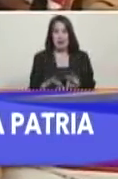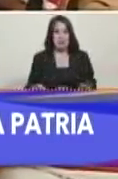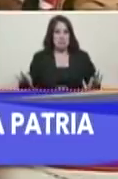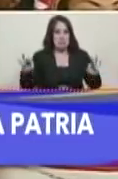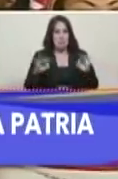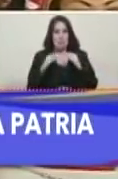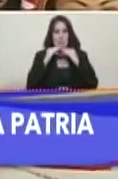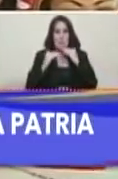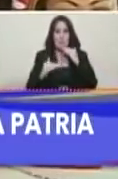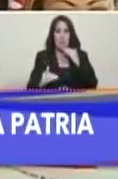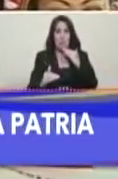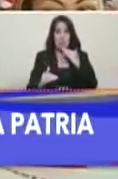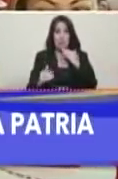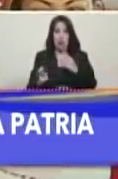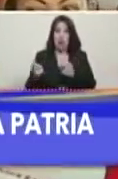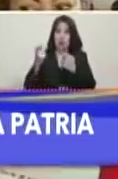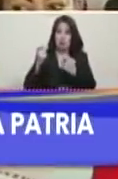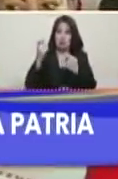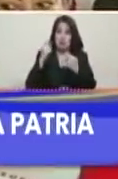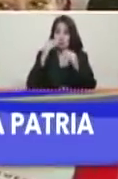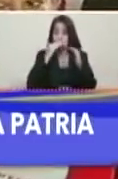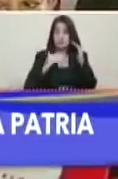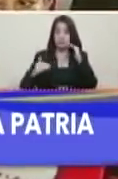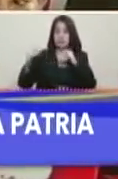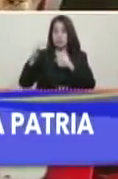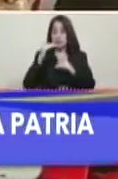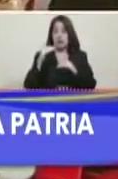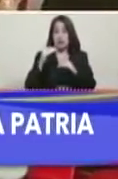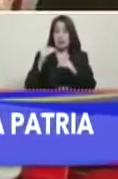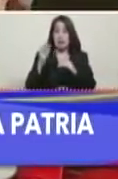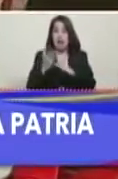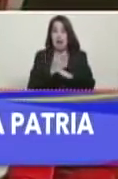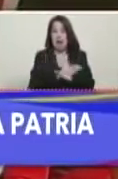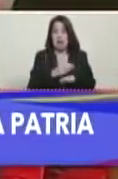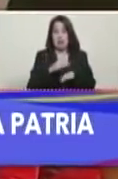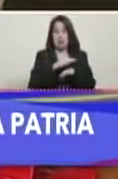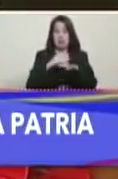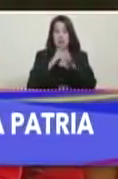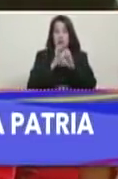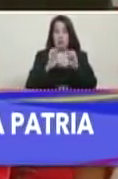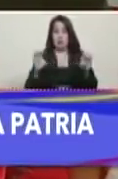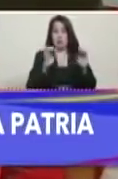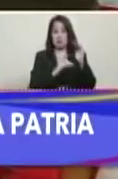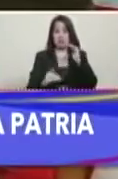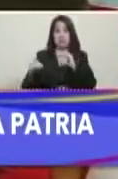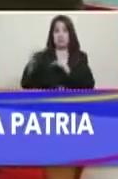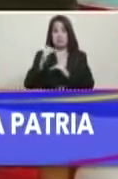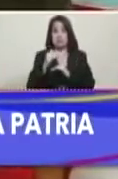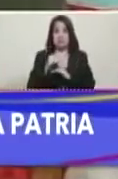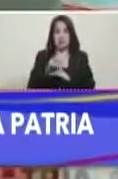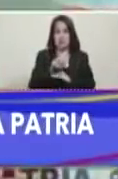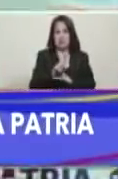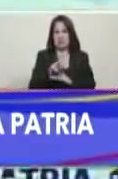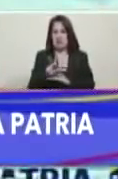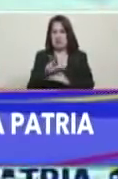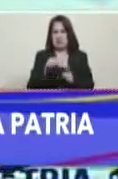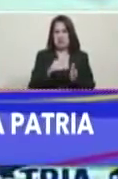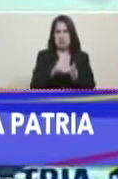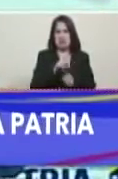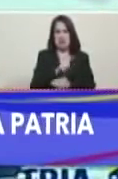los métodos burocráticos del antiguo Ministerio de Educación? No pasaban de 13.000,